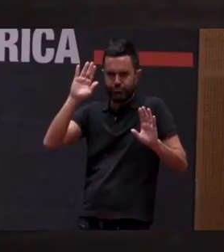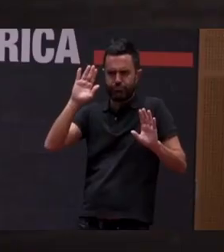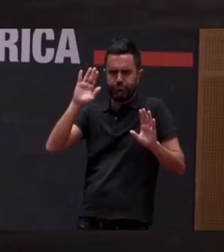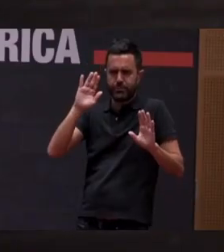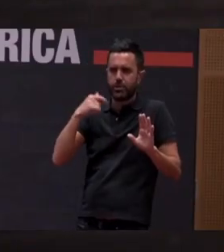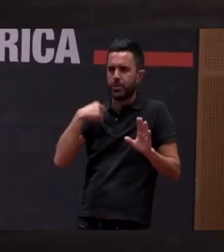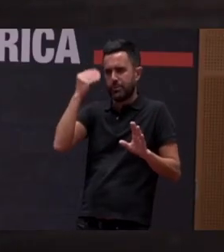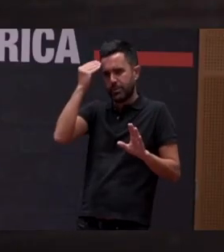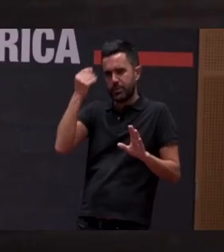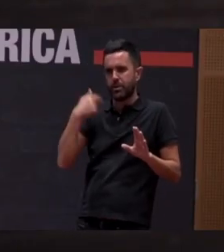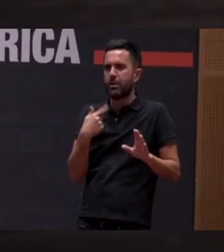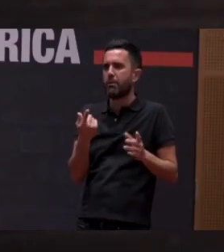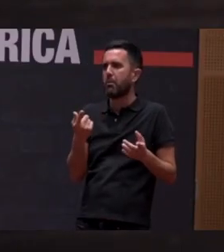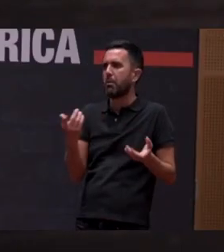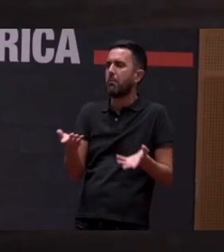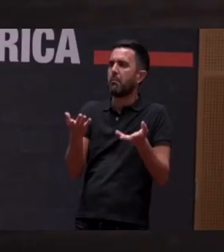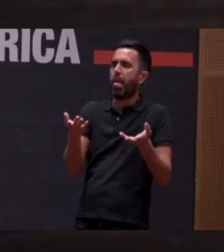Creo que unha reacción é a intranscendencia.